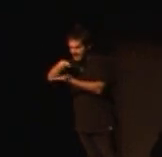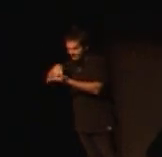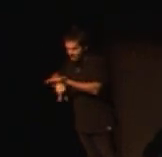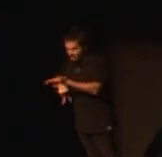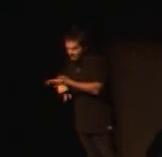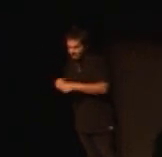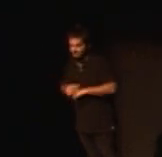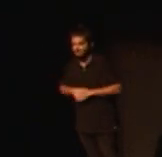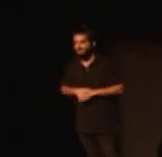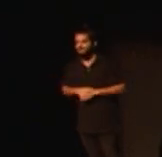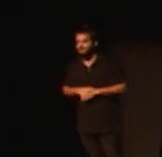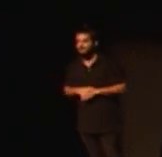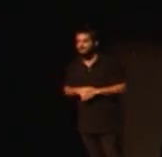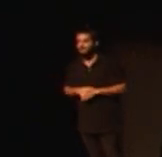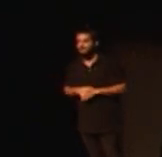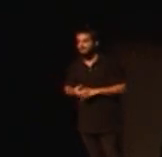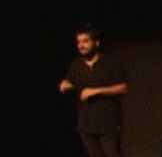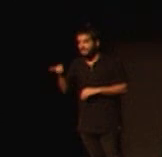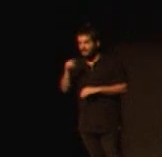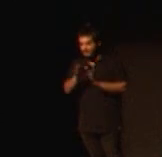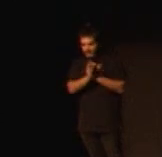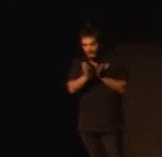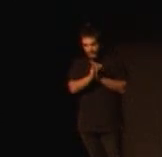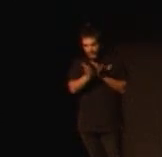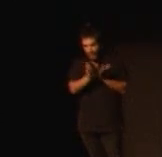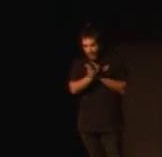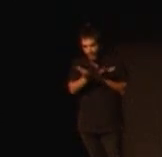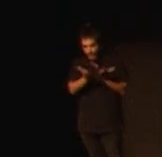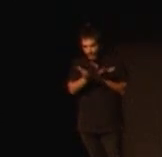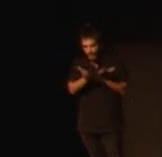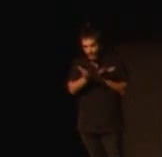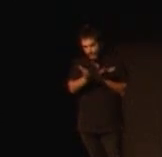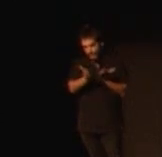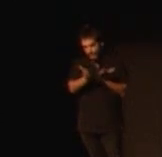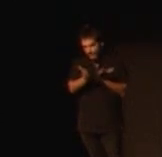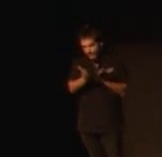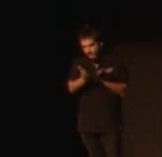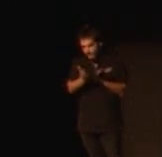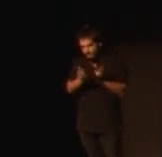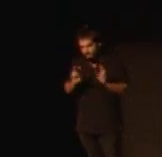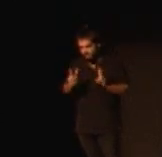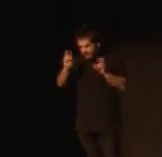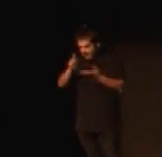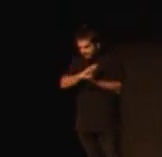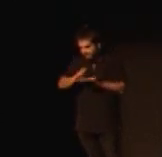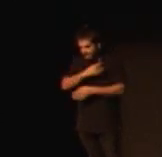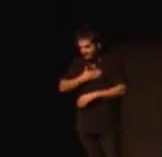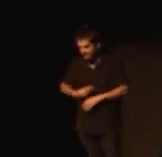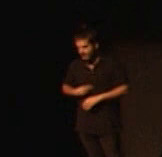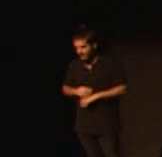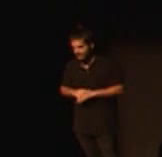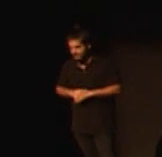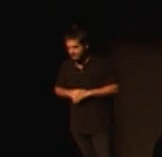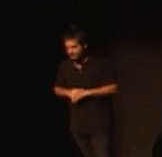también que un libro que había escrito con el doctor Montes Bernardes sobre el arte rupestre de la región de Murcia fuera,